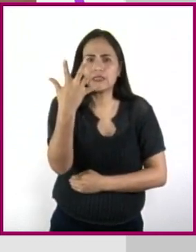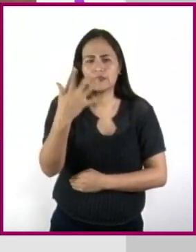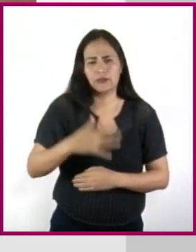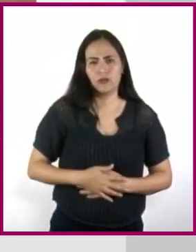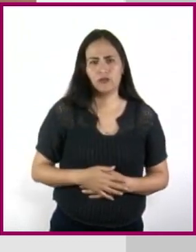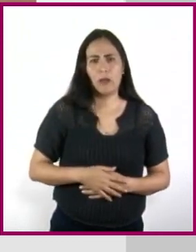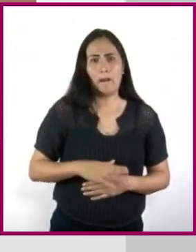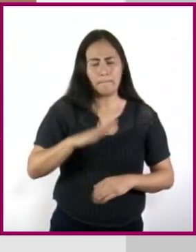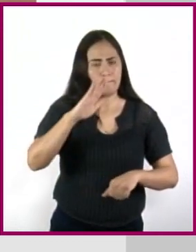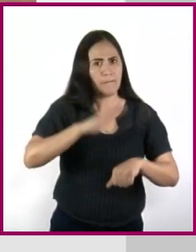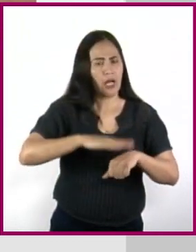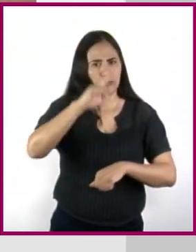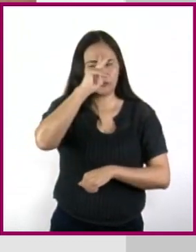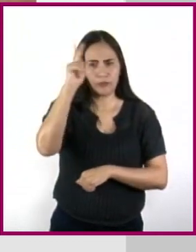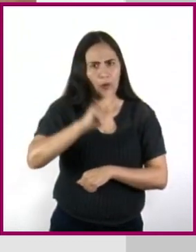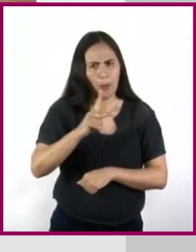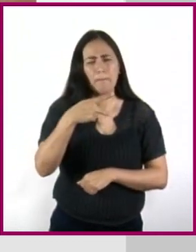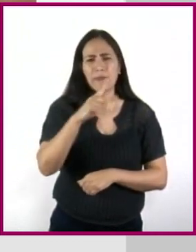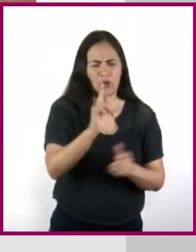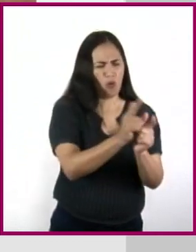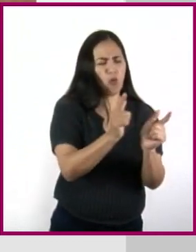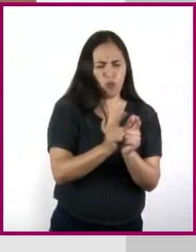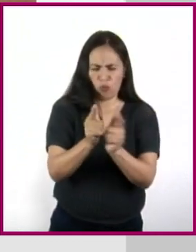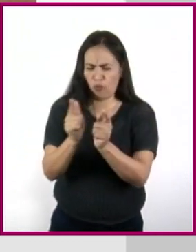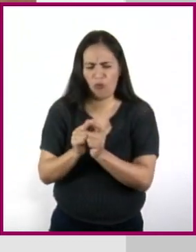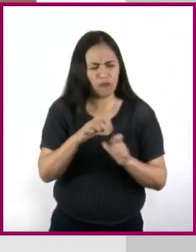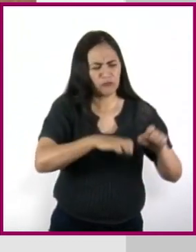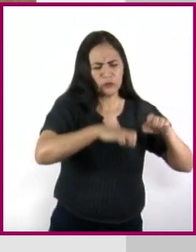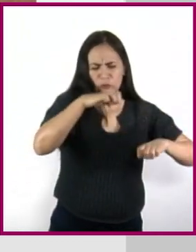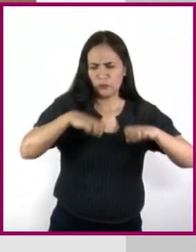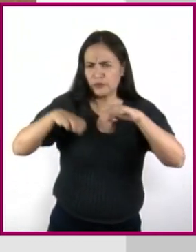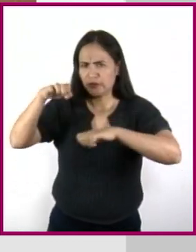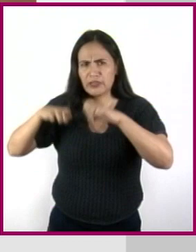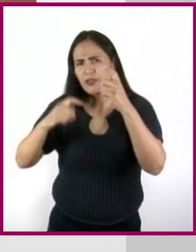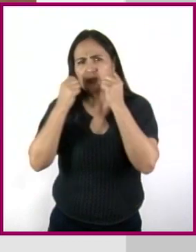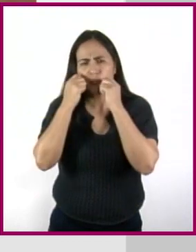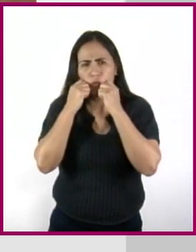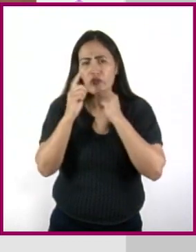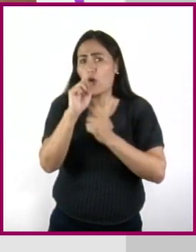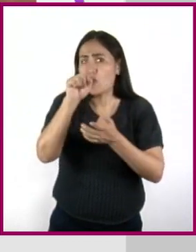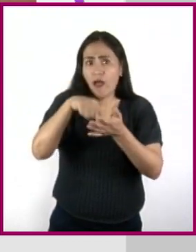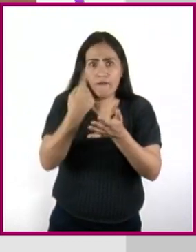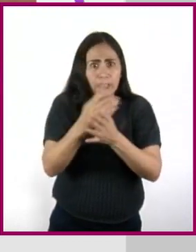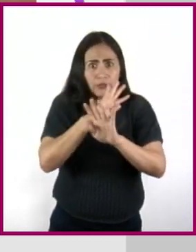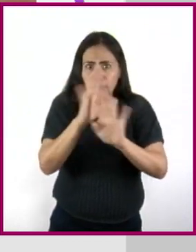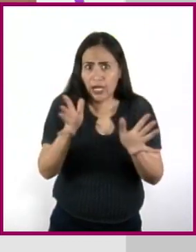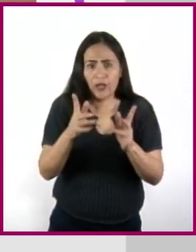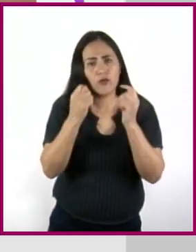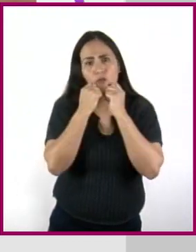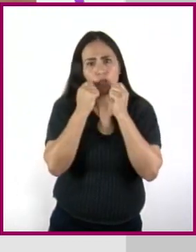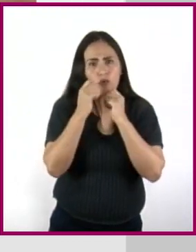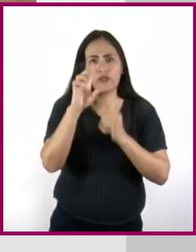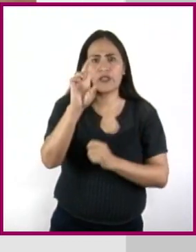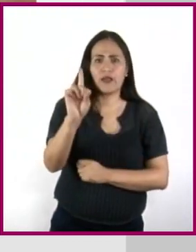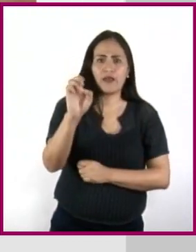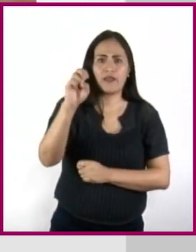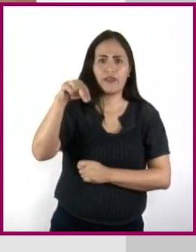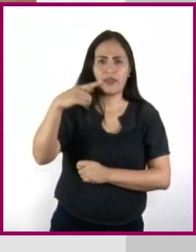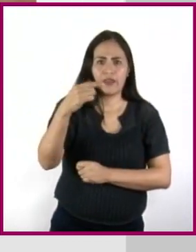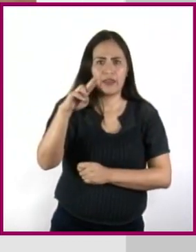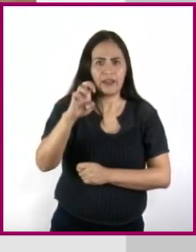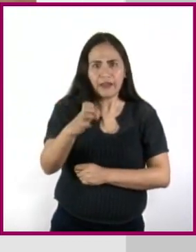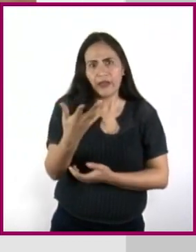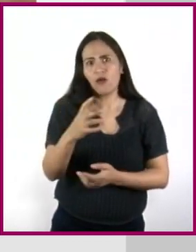afectar a todos los grupos de edad, independientemente de que ya nos haya dado. sobre todo dengue. Dengue nos puede dar por